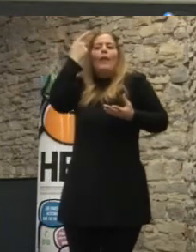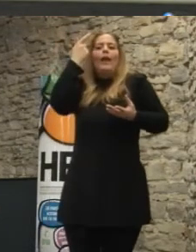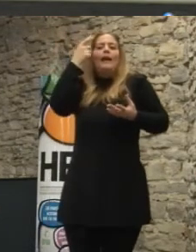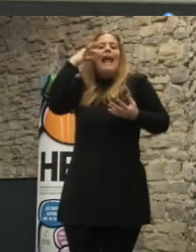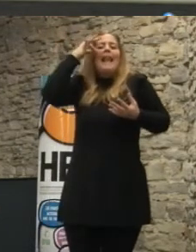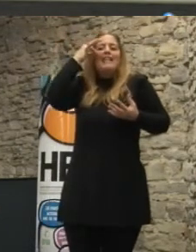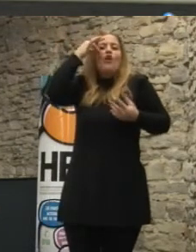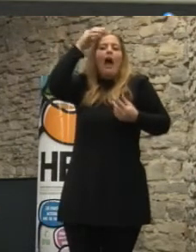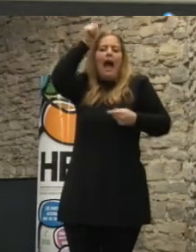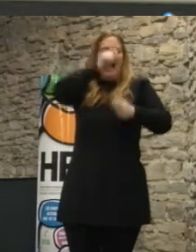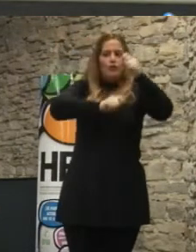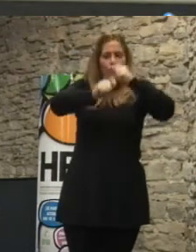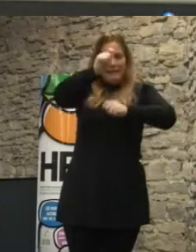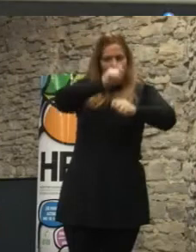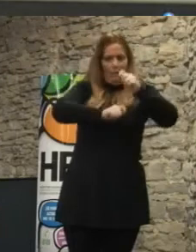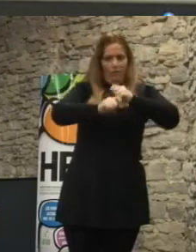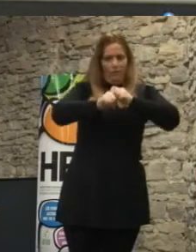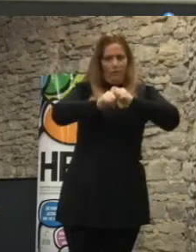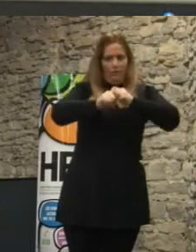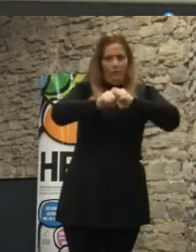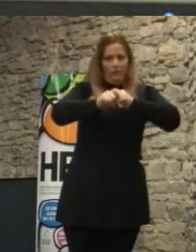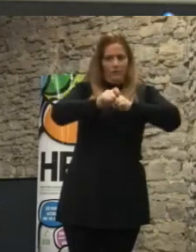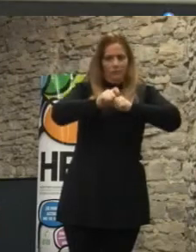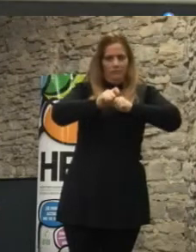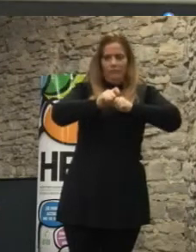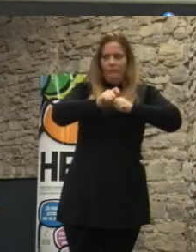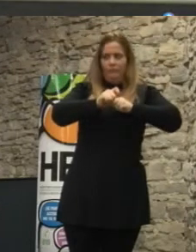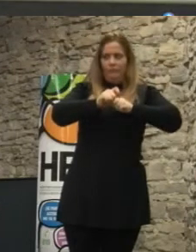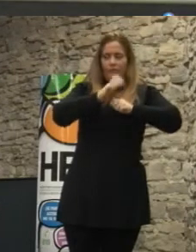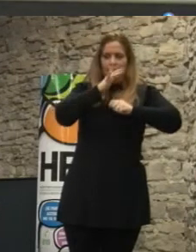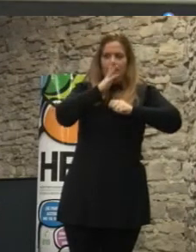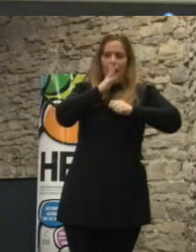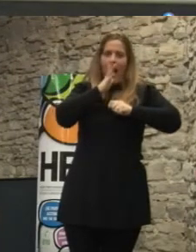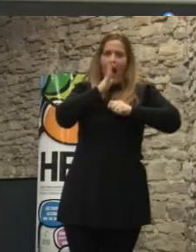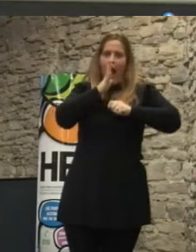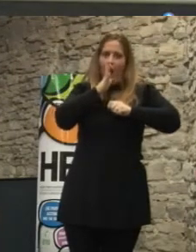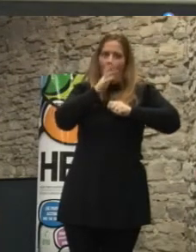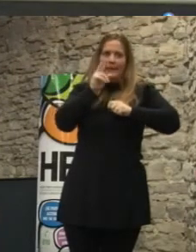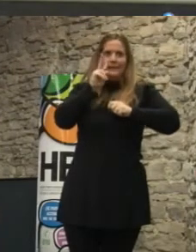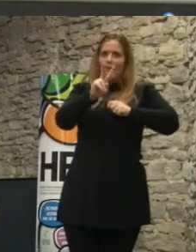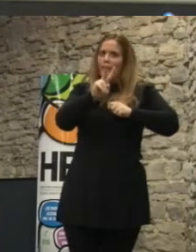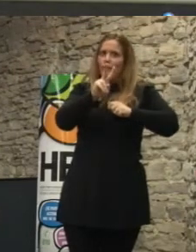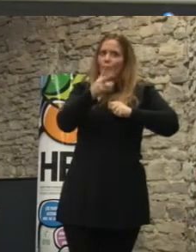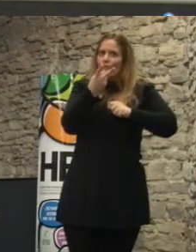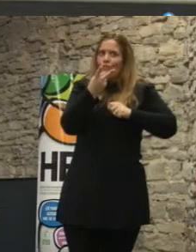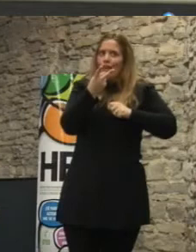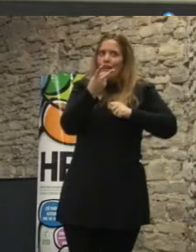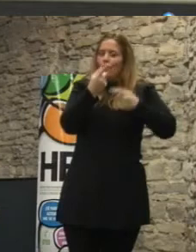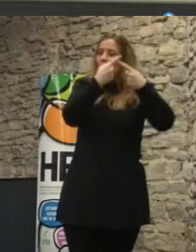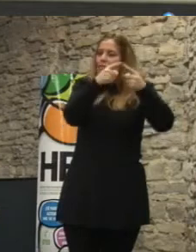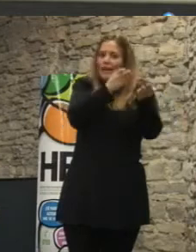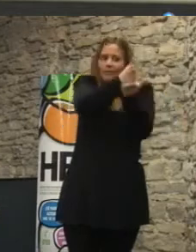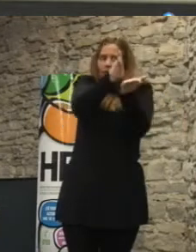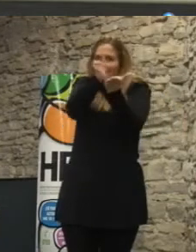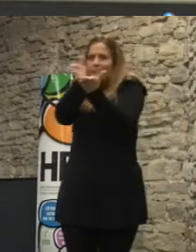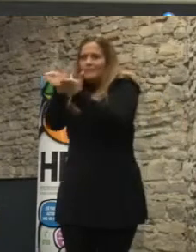sí, se está teniendo, digamos, pues otros puntos, ¿no? Otras salidas. Pero ahora voy